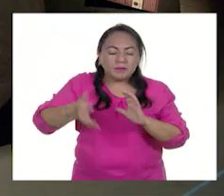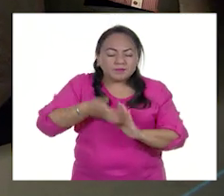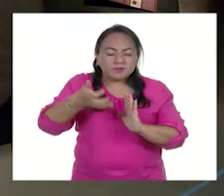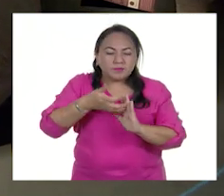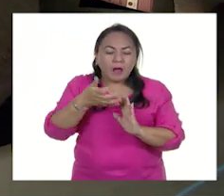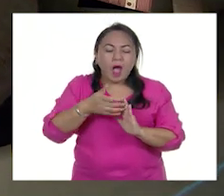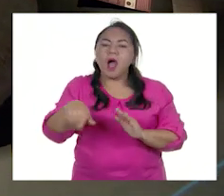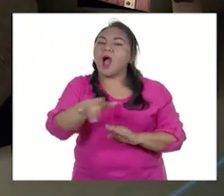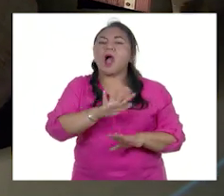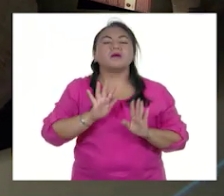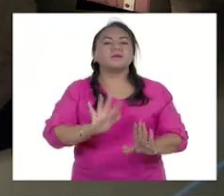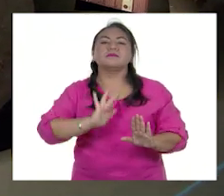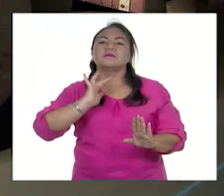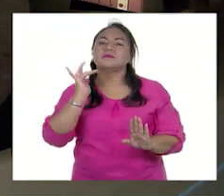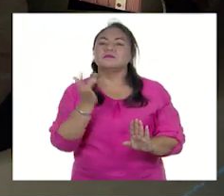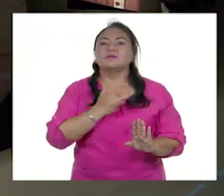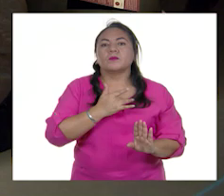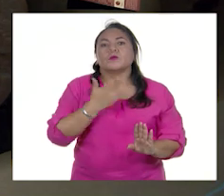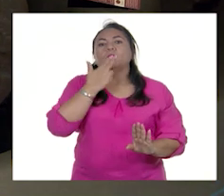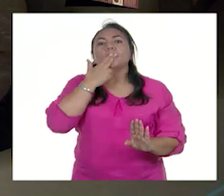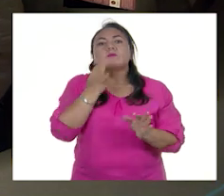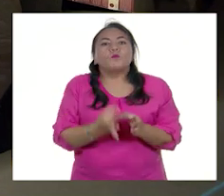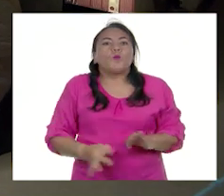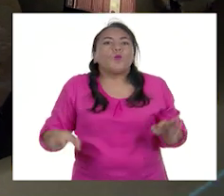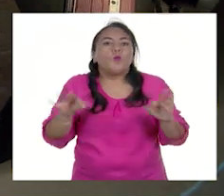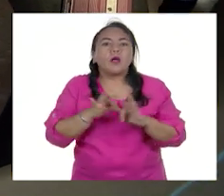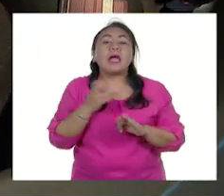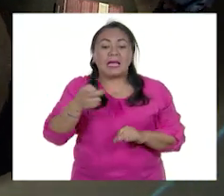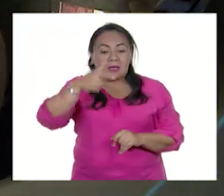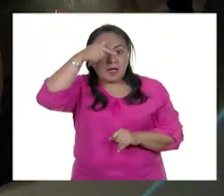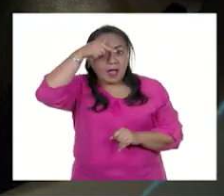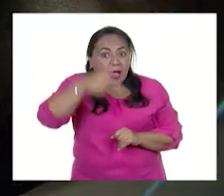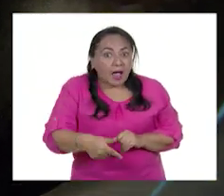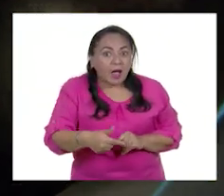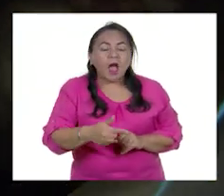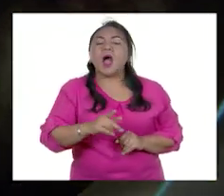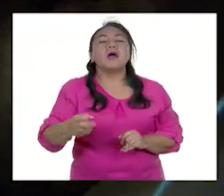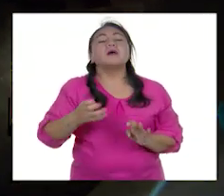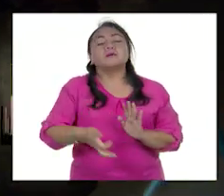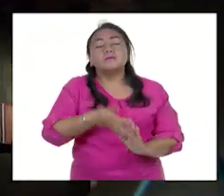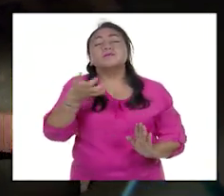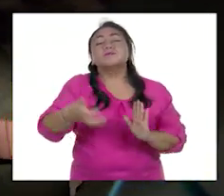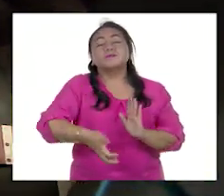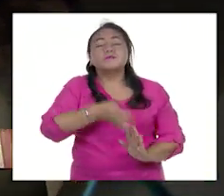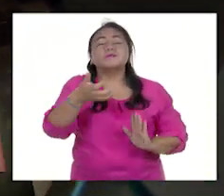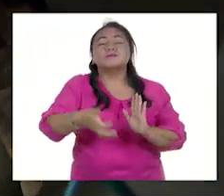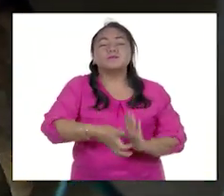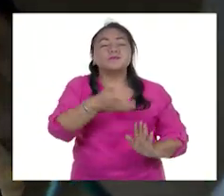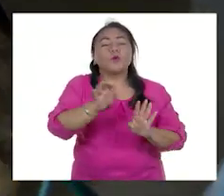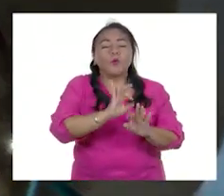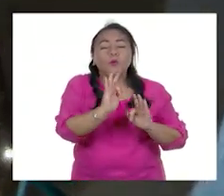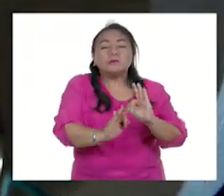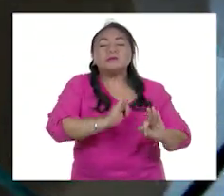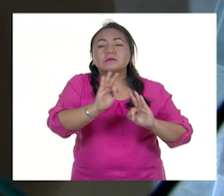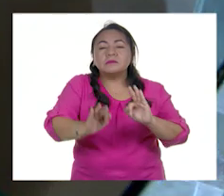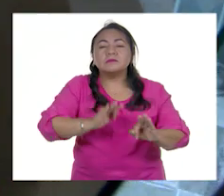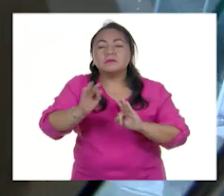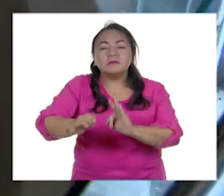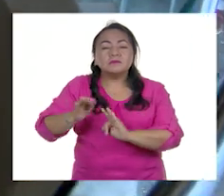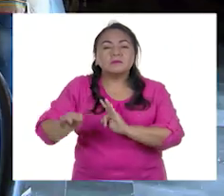de este hallazgo, de su importancia, fue que se realizó la excavación completa del Templo Mayor